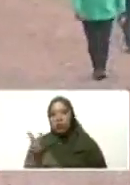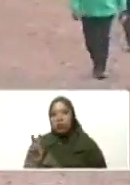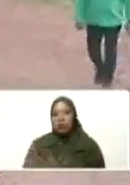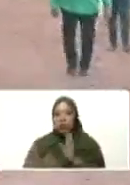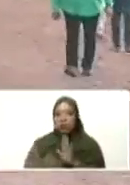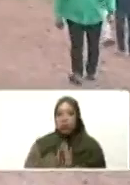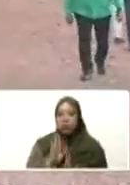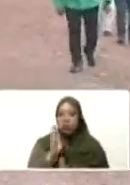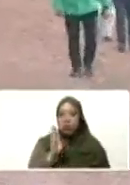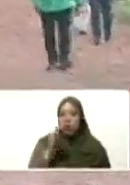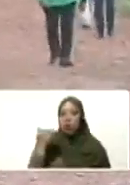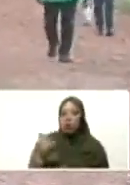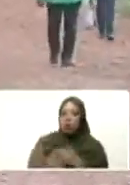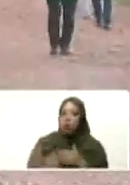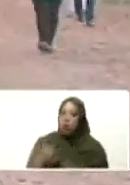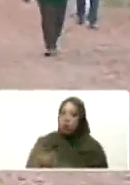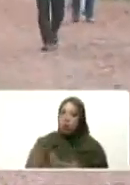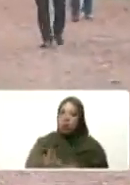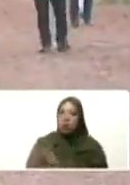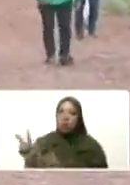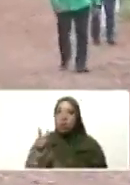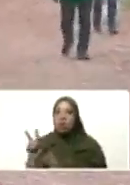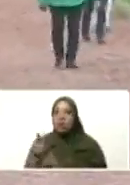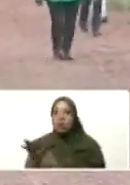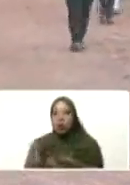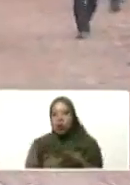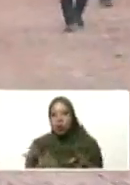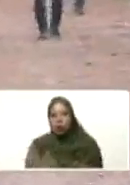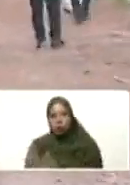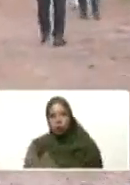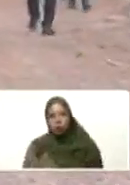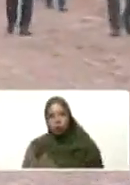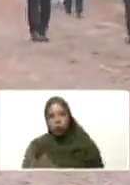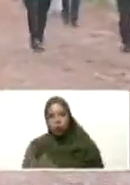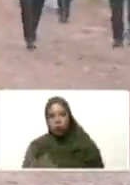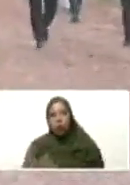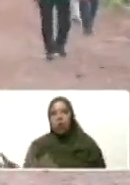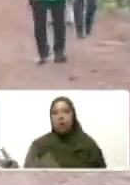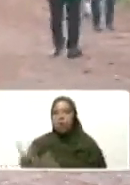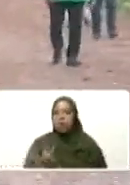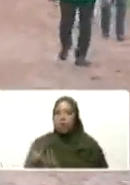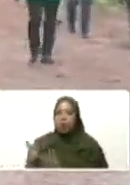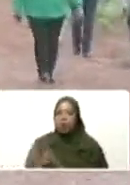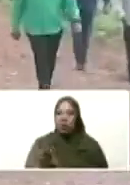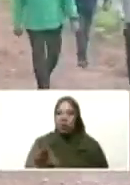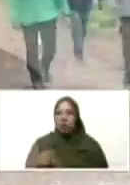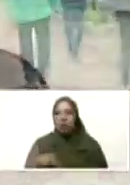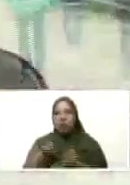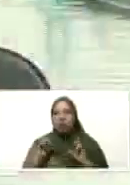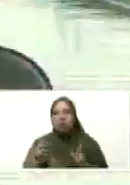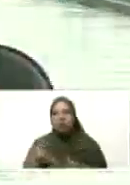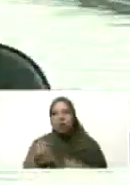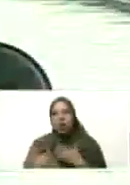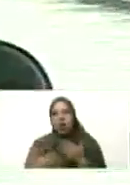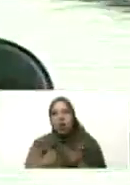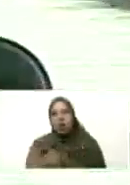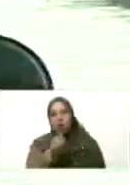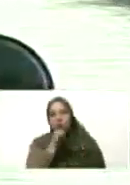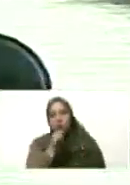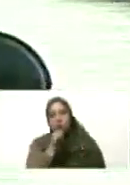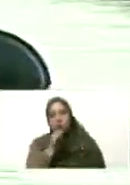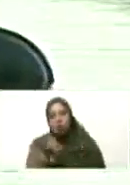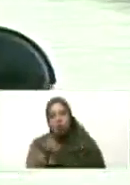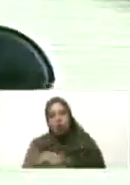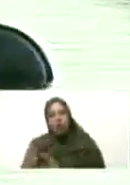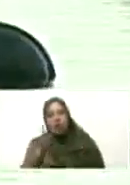está sacando la cara, la Venezuela agrícola, la Venezuela de campo, está sacando la cara por